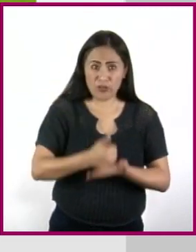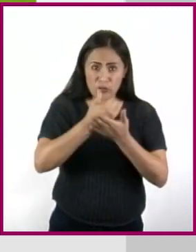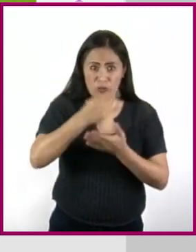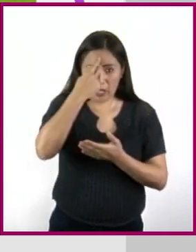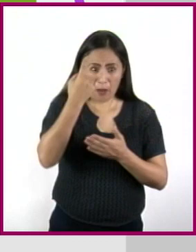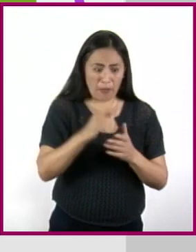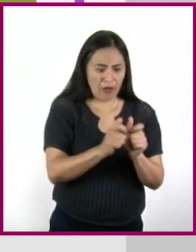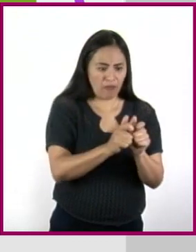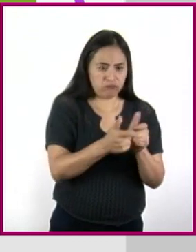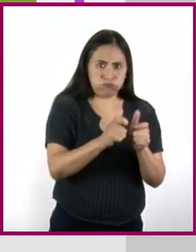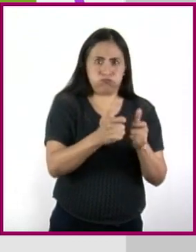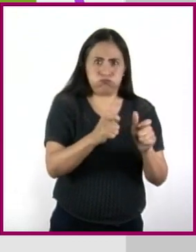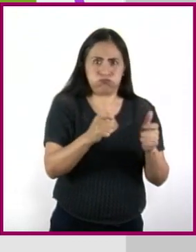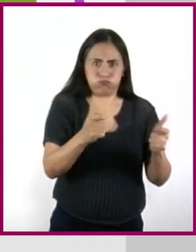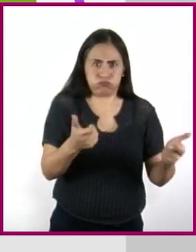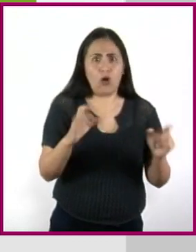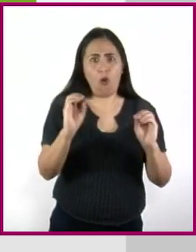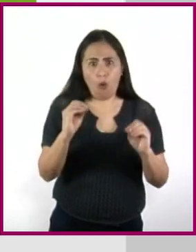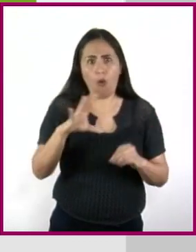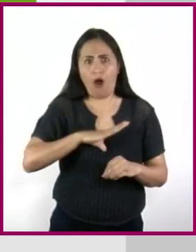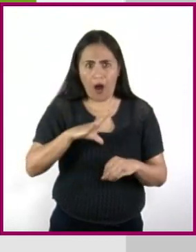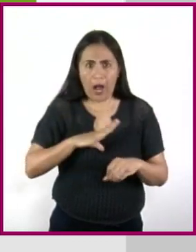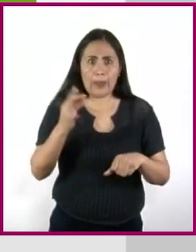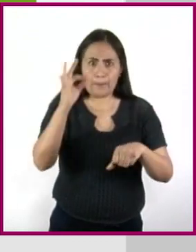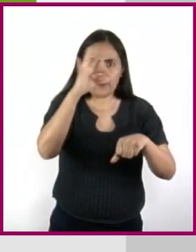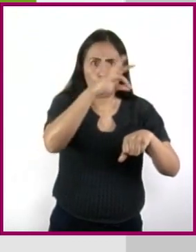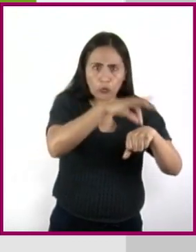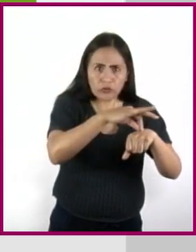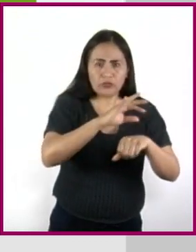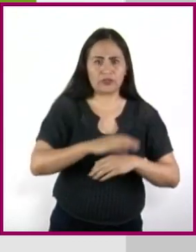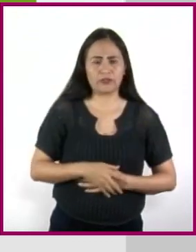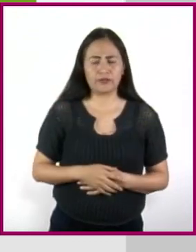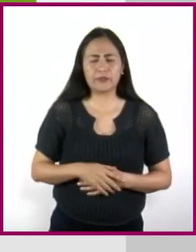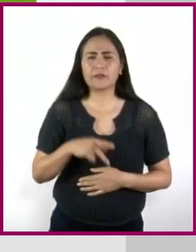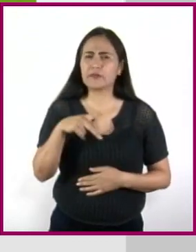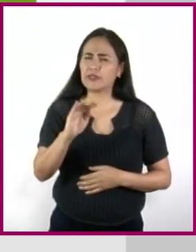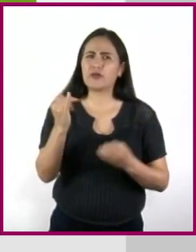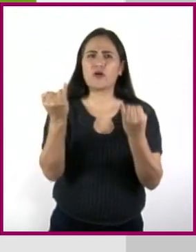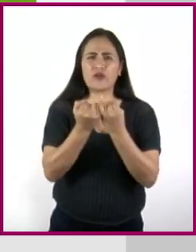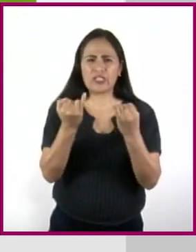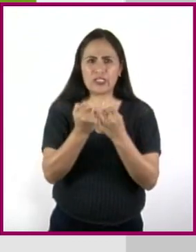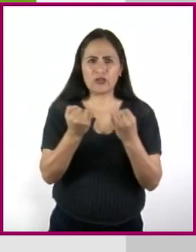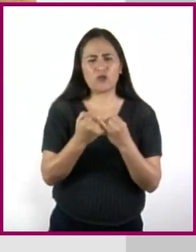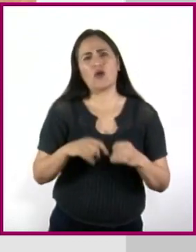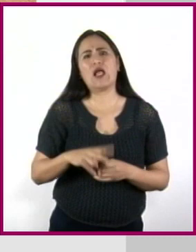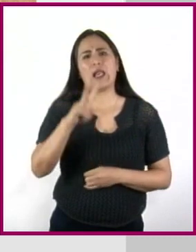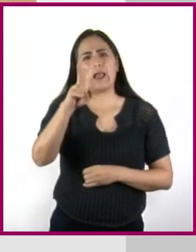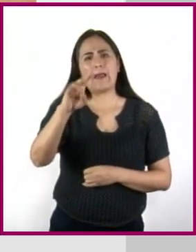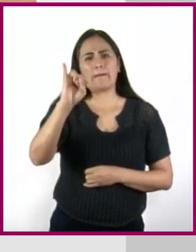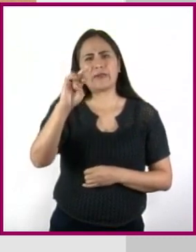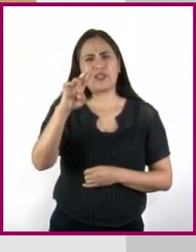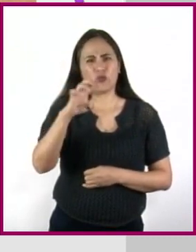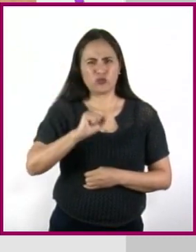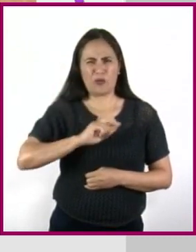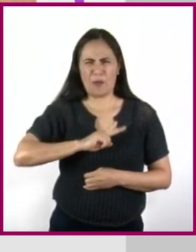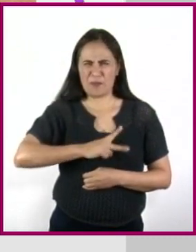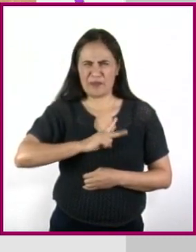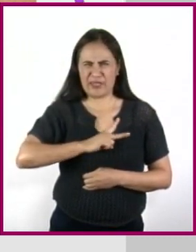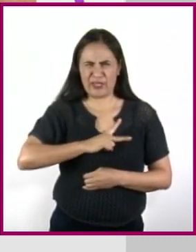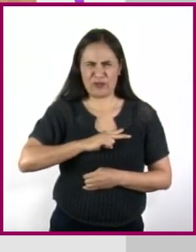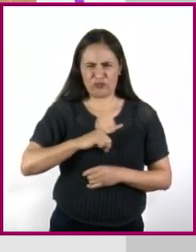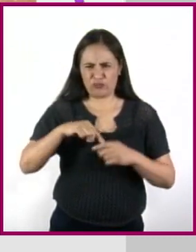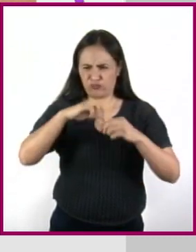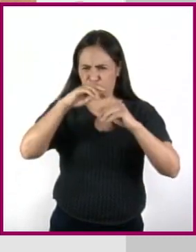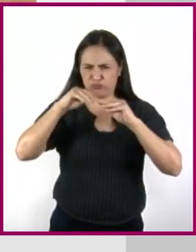a la presencia del mosquito, pero también tiene mucho que ver con que esté circulando el virus. Es decir, pueden